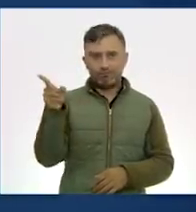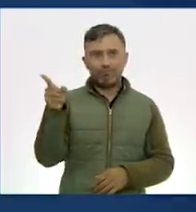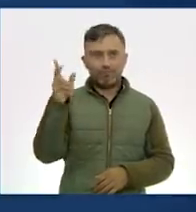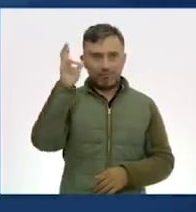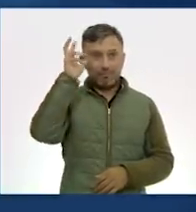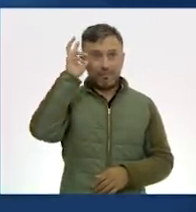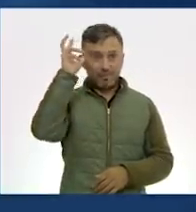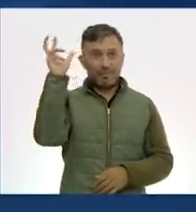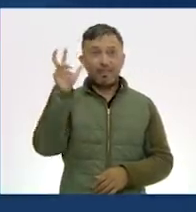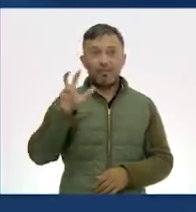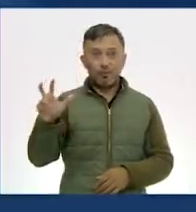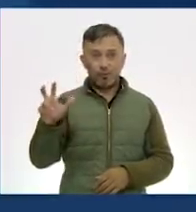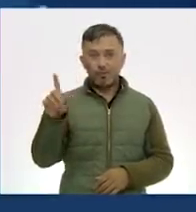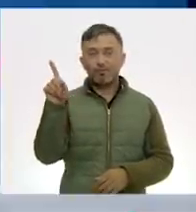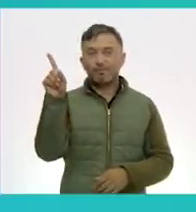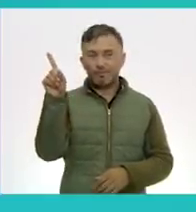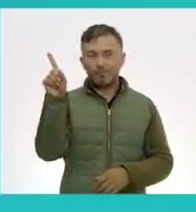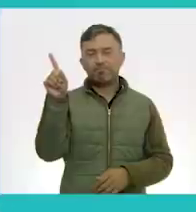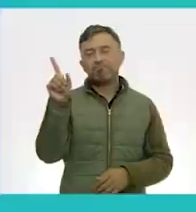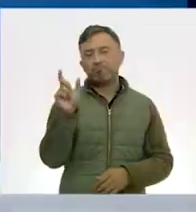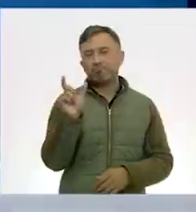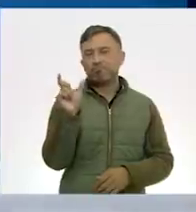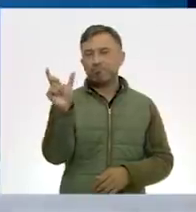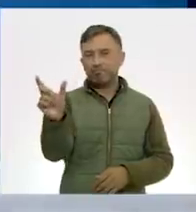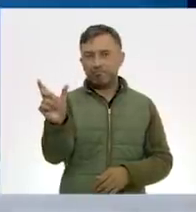imagen ya que nos queda. Va aquí.